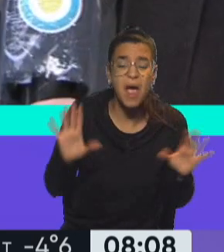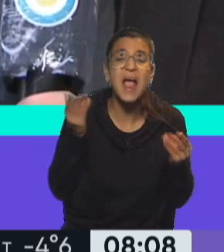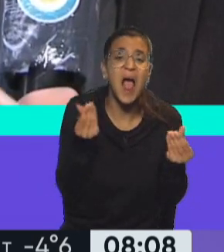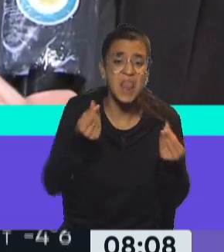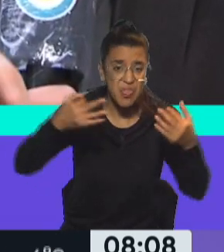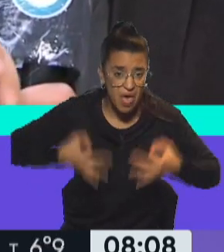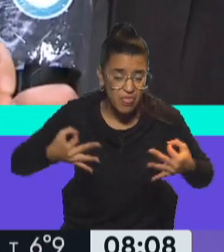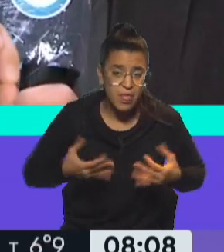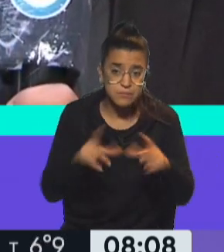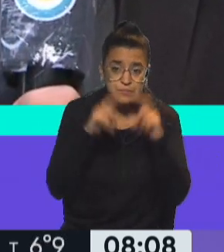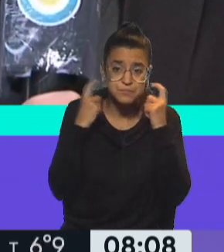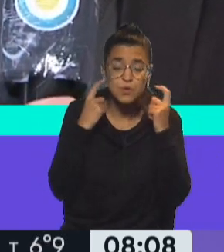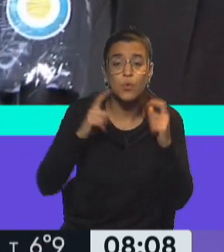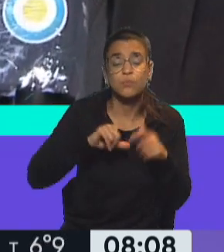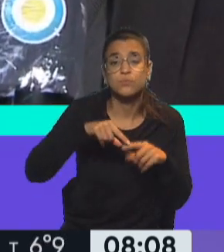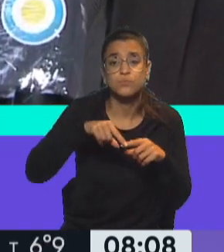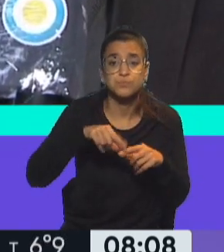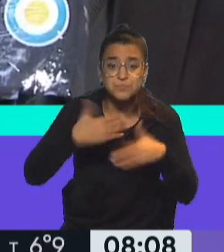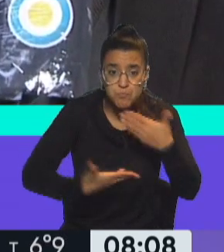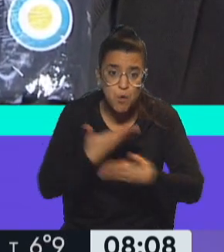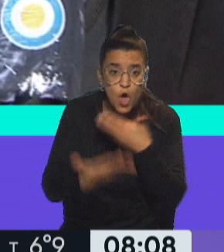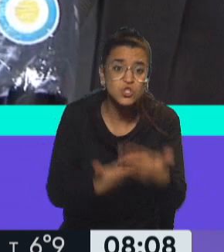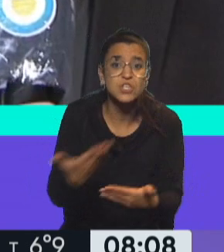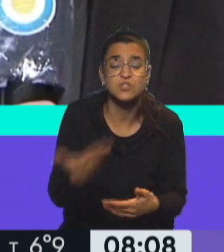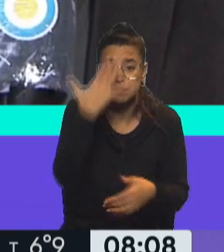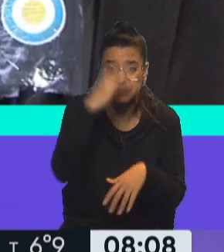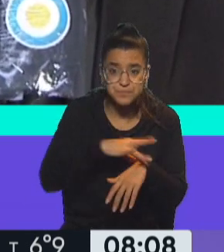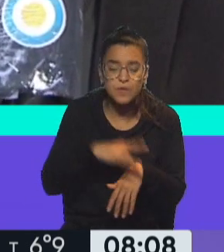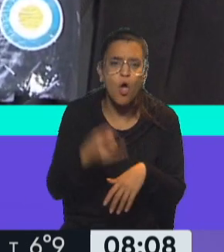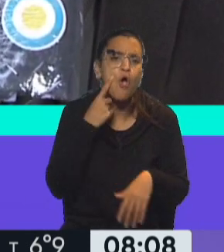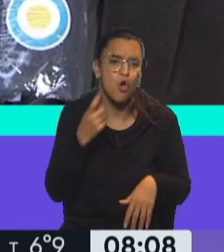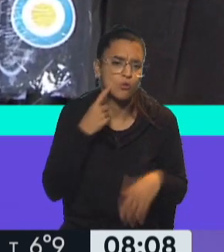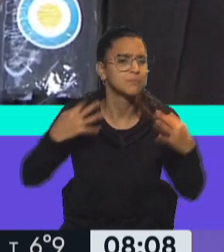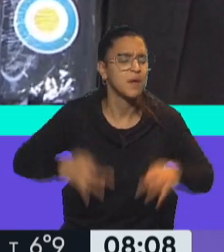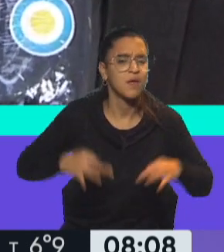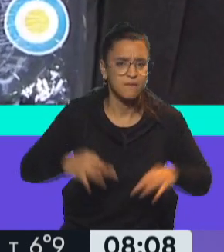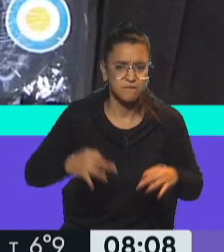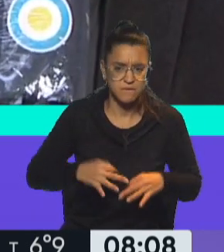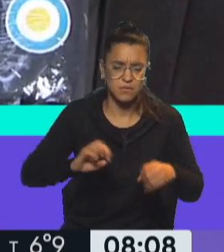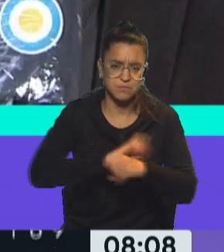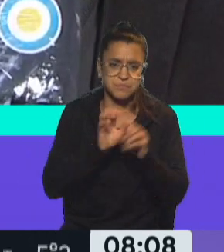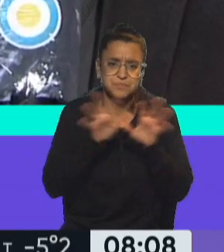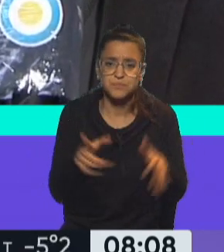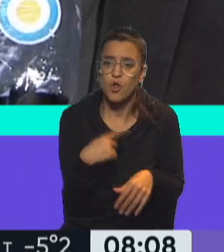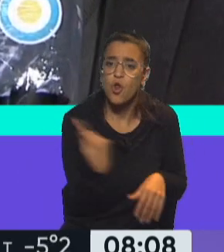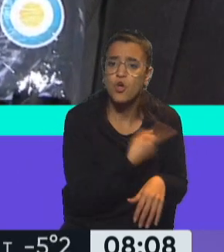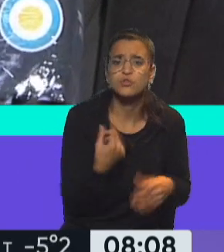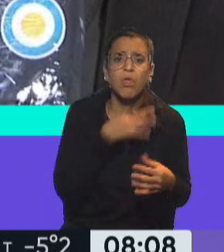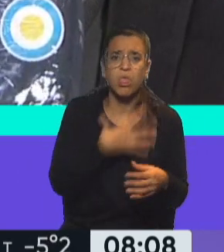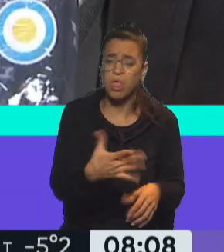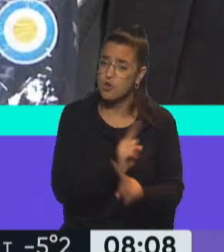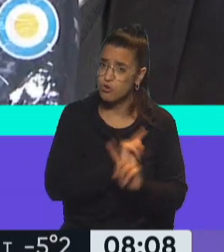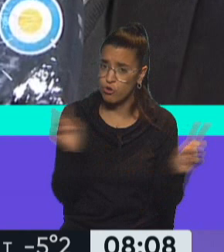calidad puesta durante todo el proceso de la enfermedad han controlado perfectamente la pandemia. Así que nosotros no tenemos que